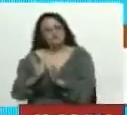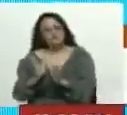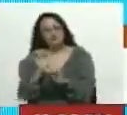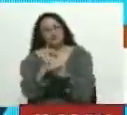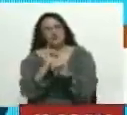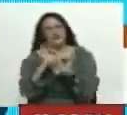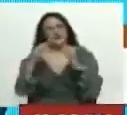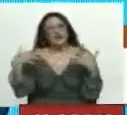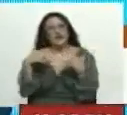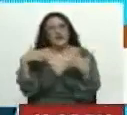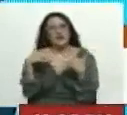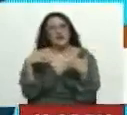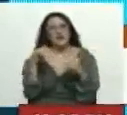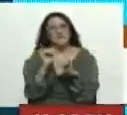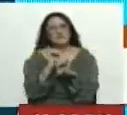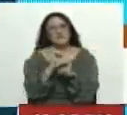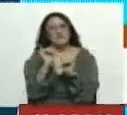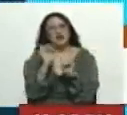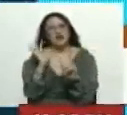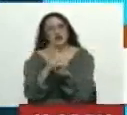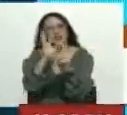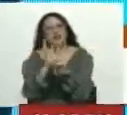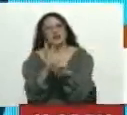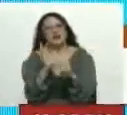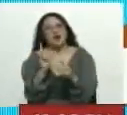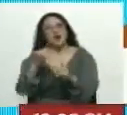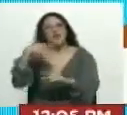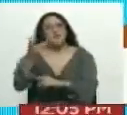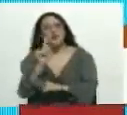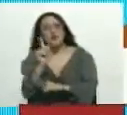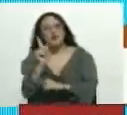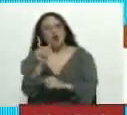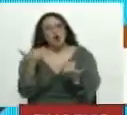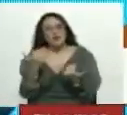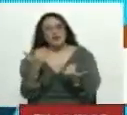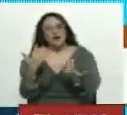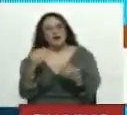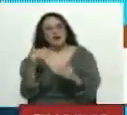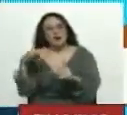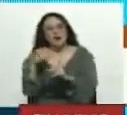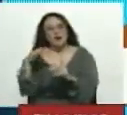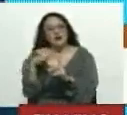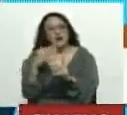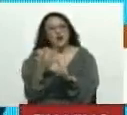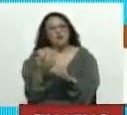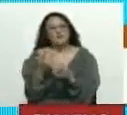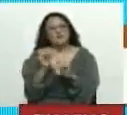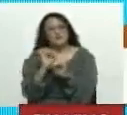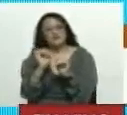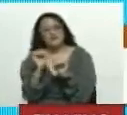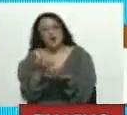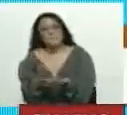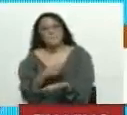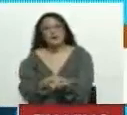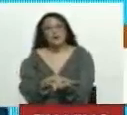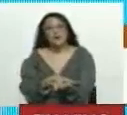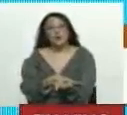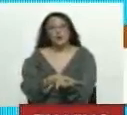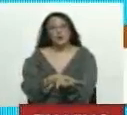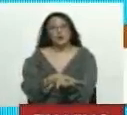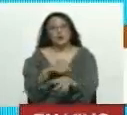después de la agresión bueno no después porque estamos en plena guerra pero después de lo peor de esa fase de la